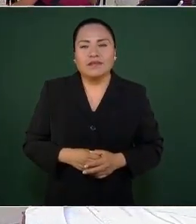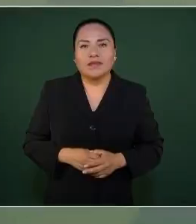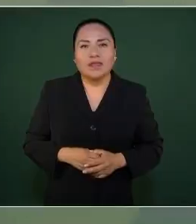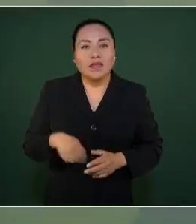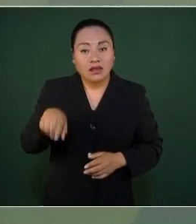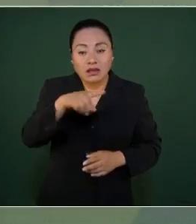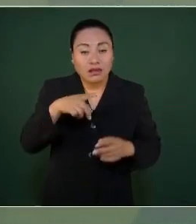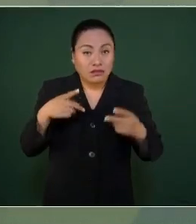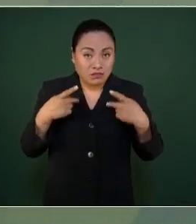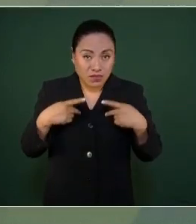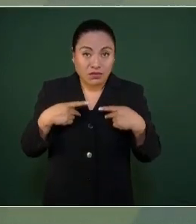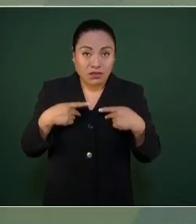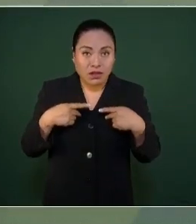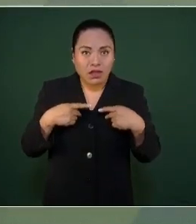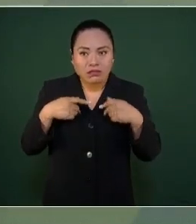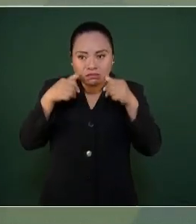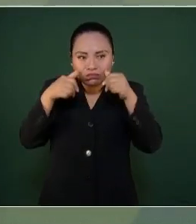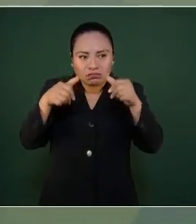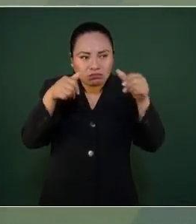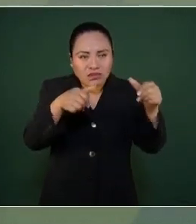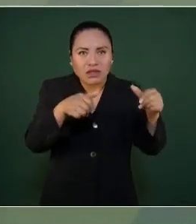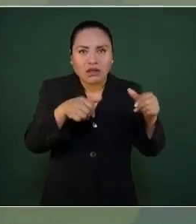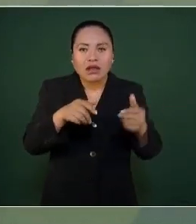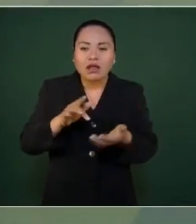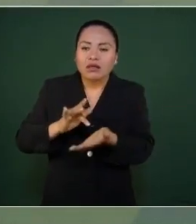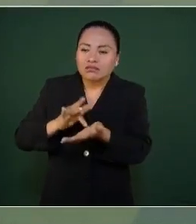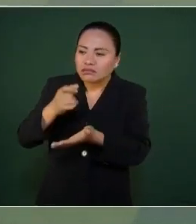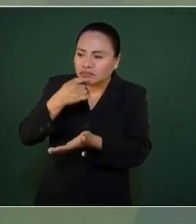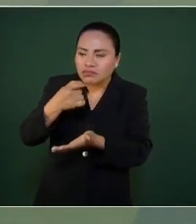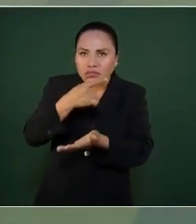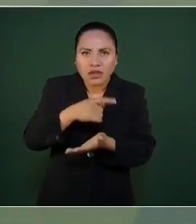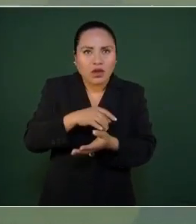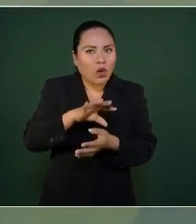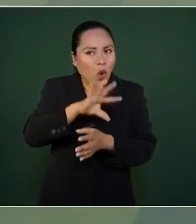que no falte ninguna medicina